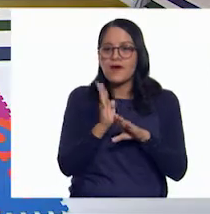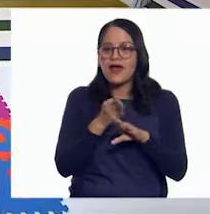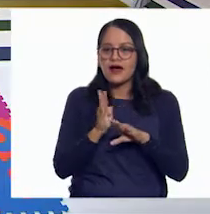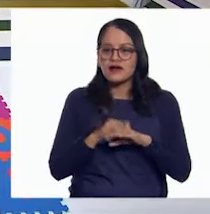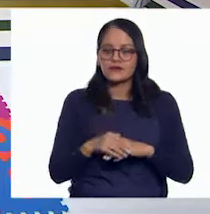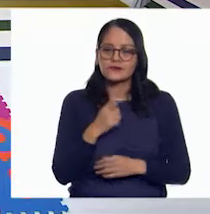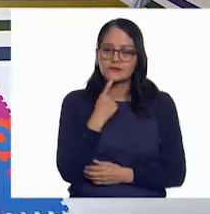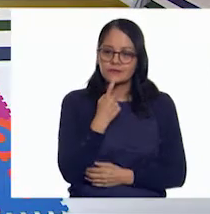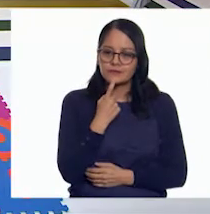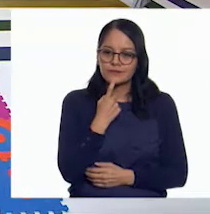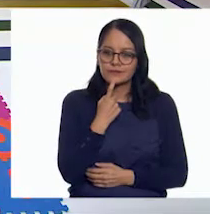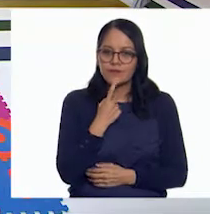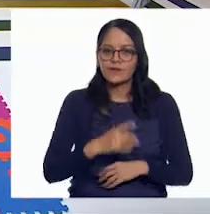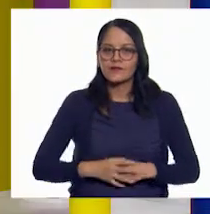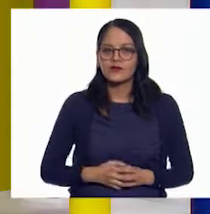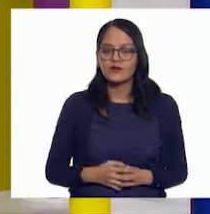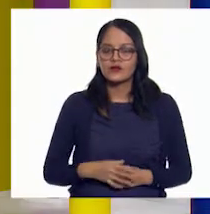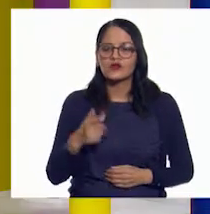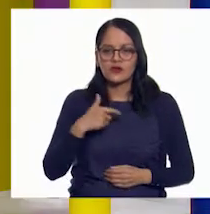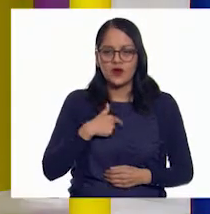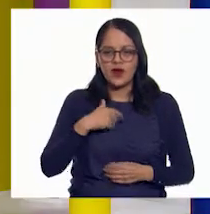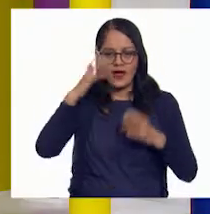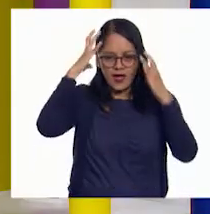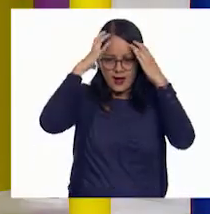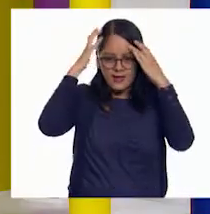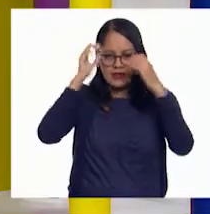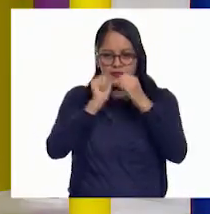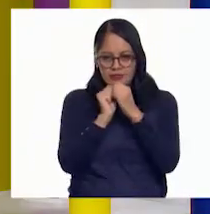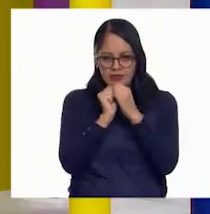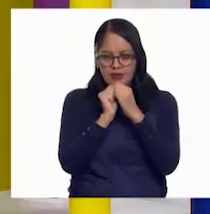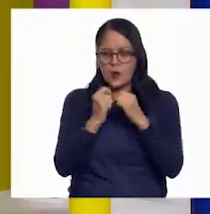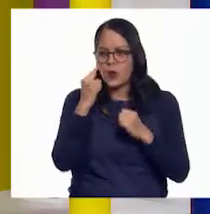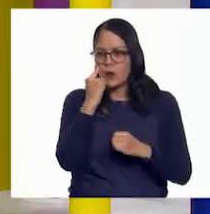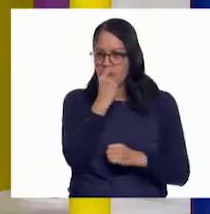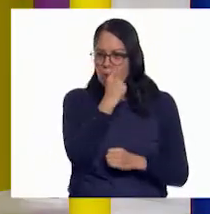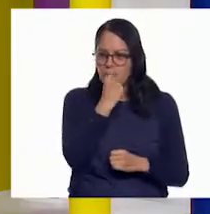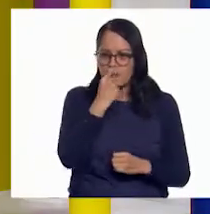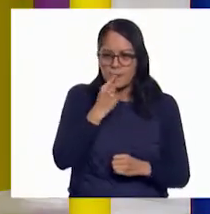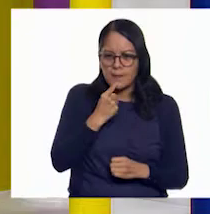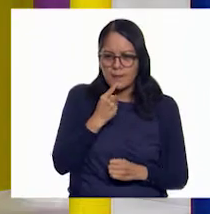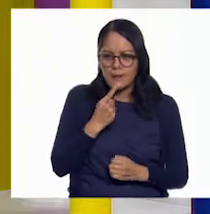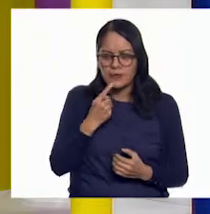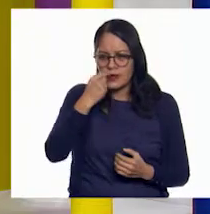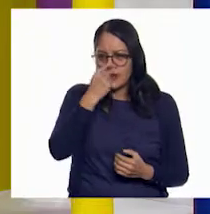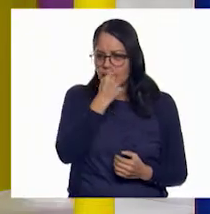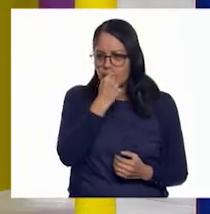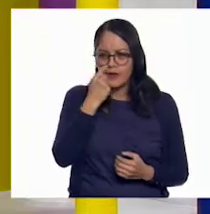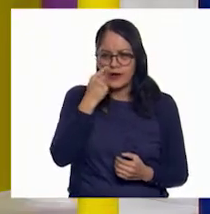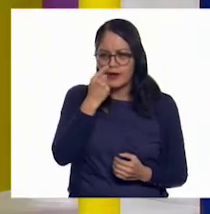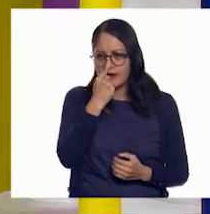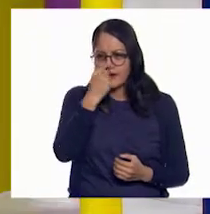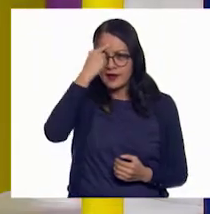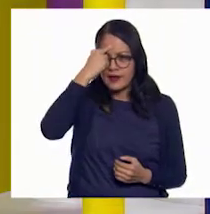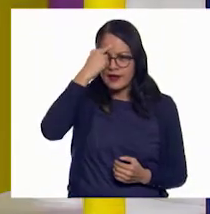Tengo cabeza redonda, sin ojos, nariz ni dientes. No, digo, sin ojos, nariz.